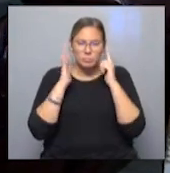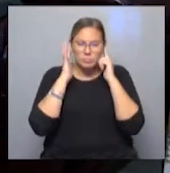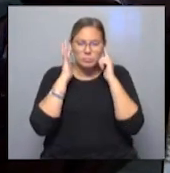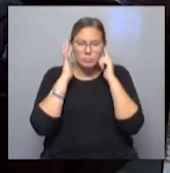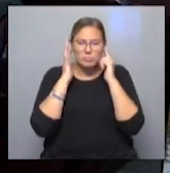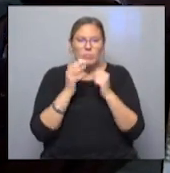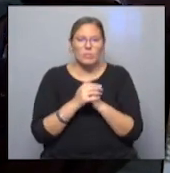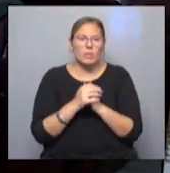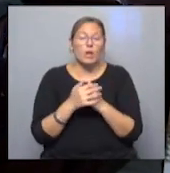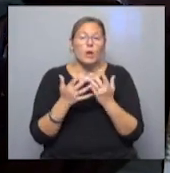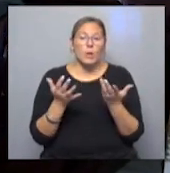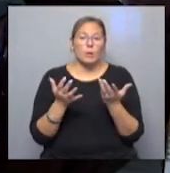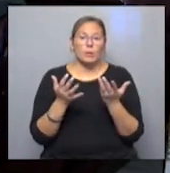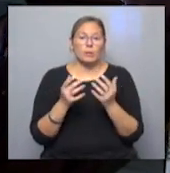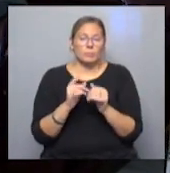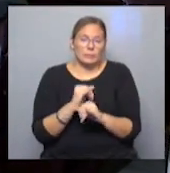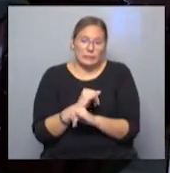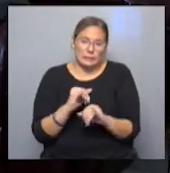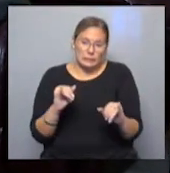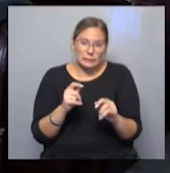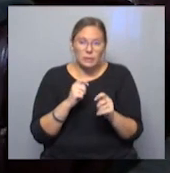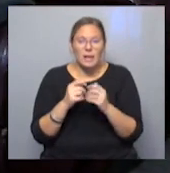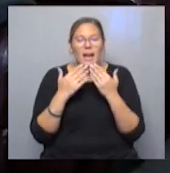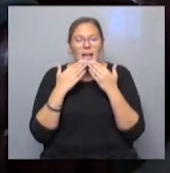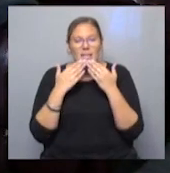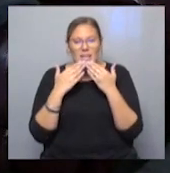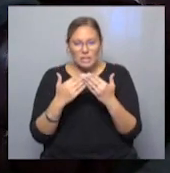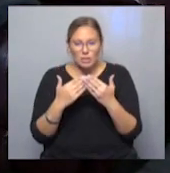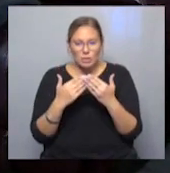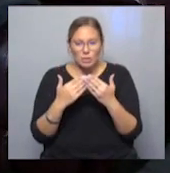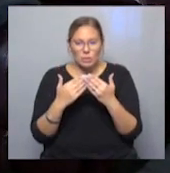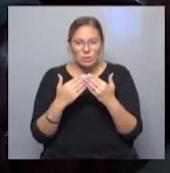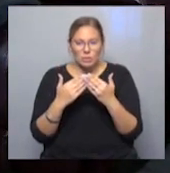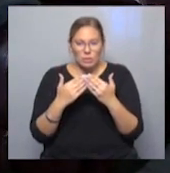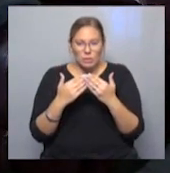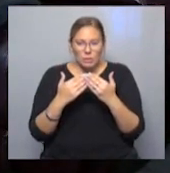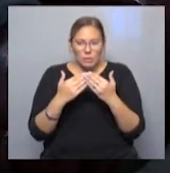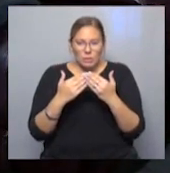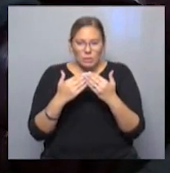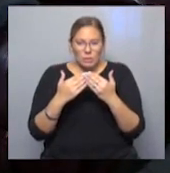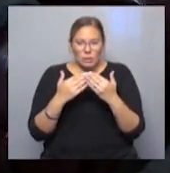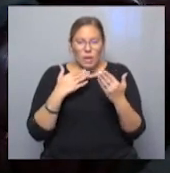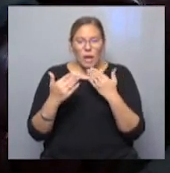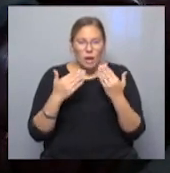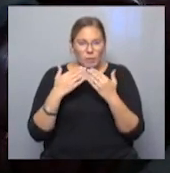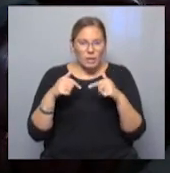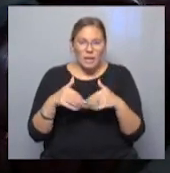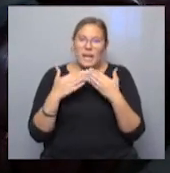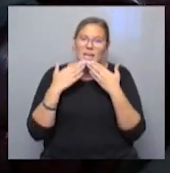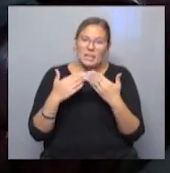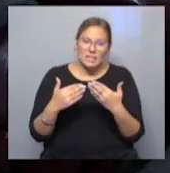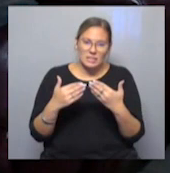Excelente, muchachos. Bueno, tenemos que ir cerrando la nota. Les agradezco mucho por esta conversación que tuvimos acá.